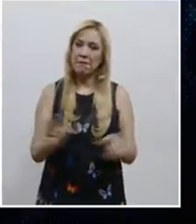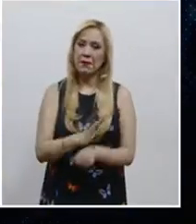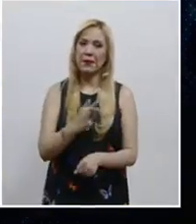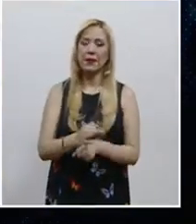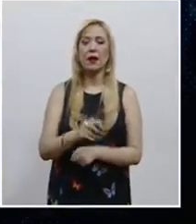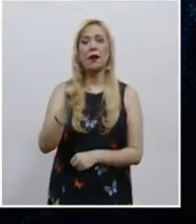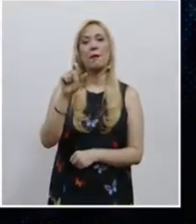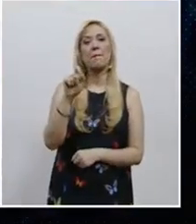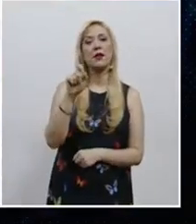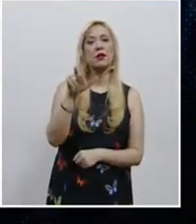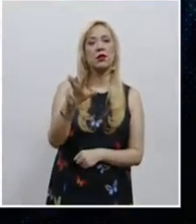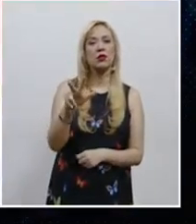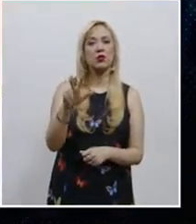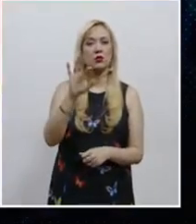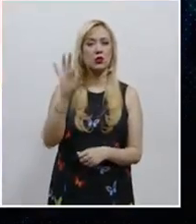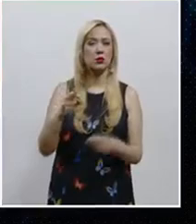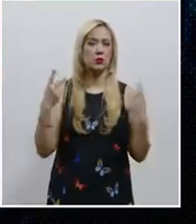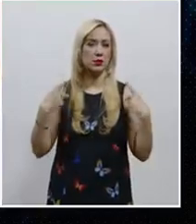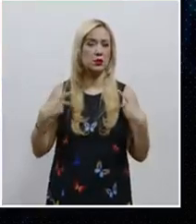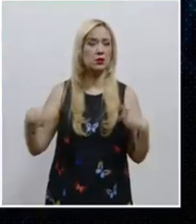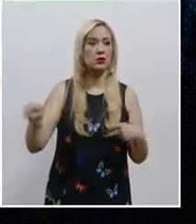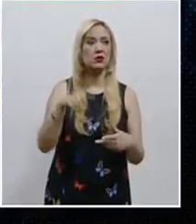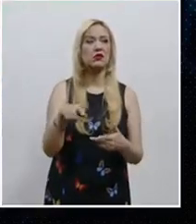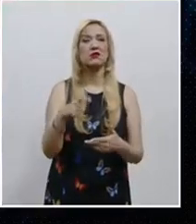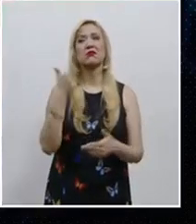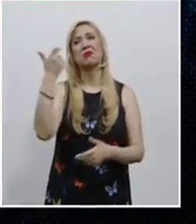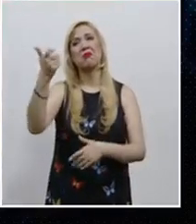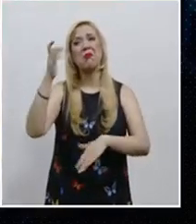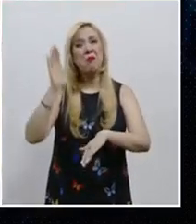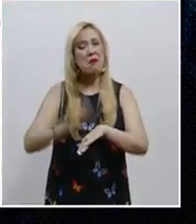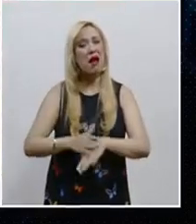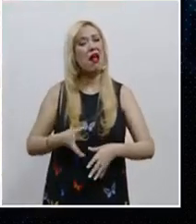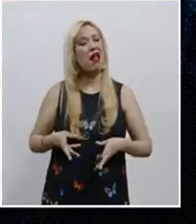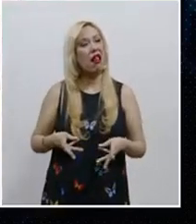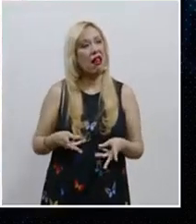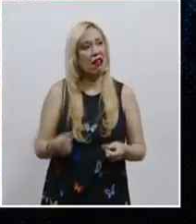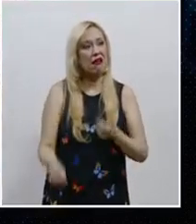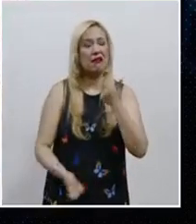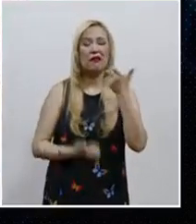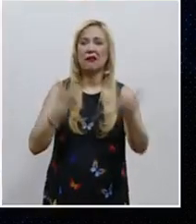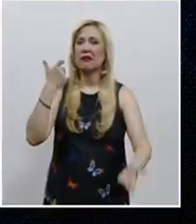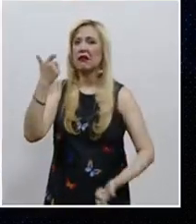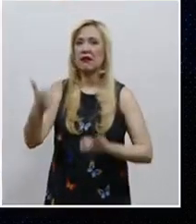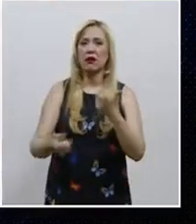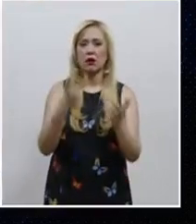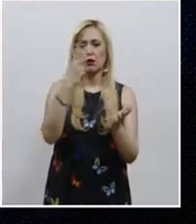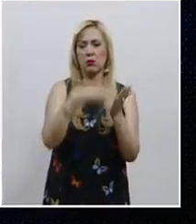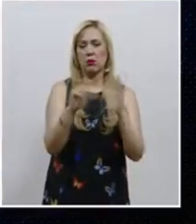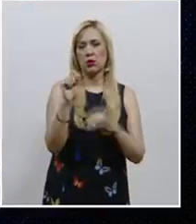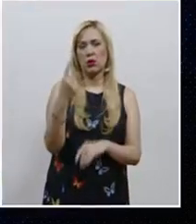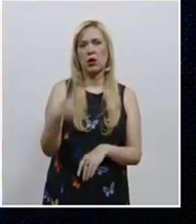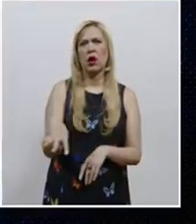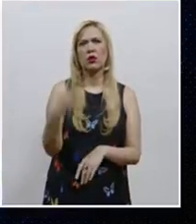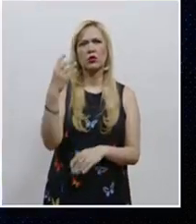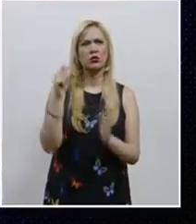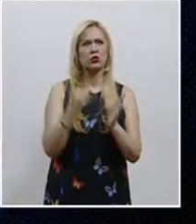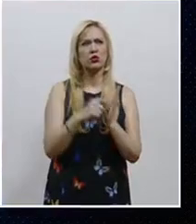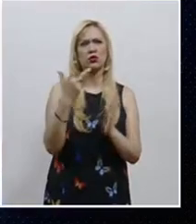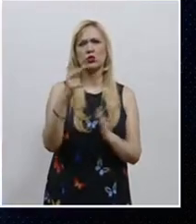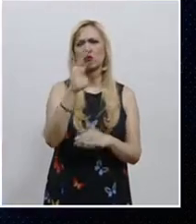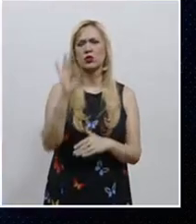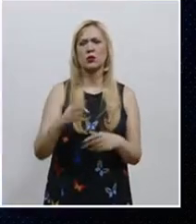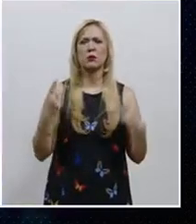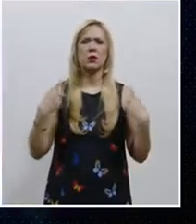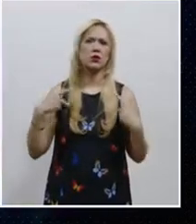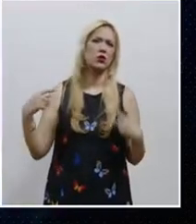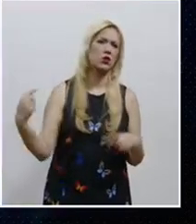28.9% de los hogares tiene gastos mayores a sus ingresos, según una encuesta del Banco de México. En el 2021, 14.8% de las